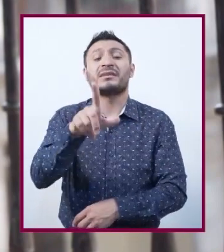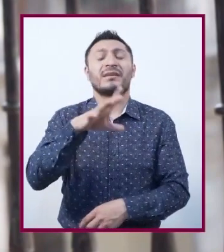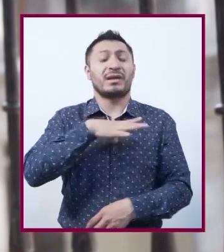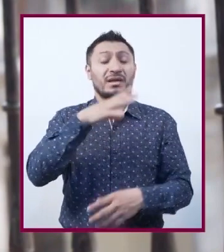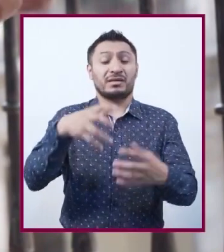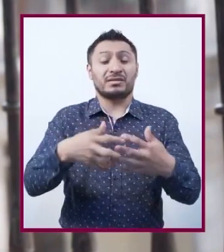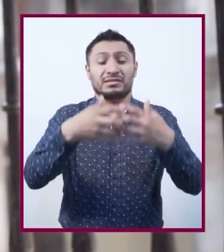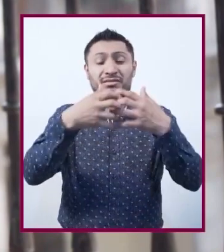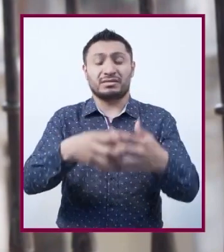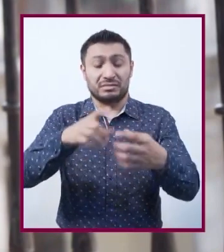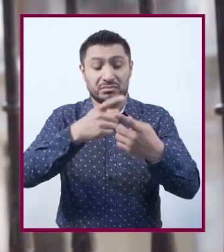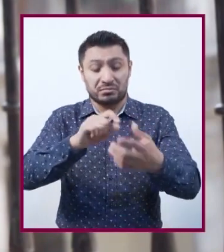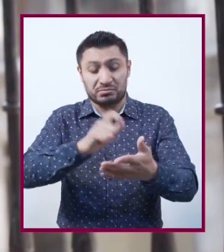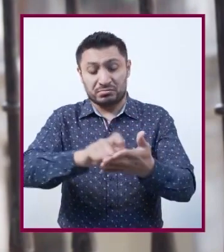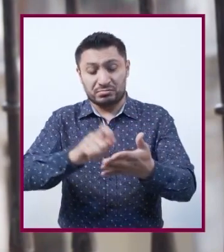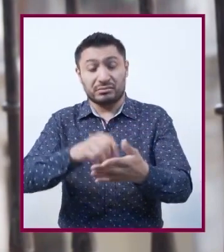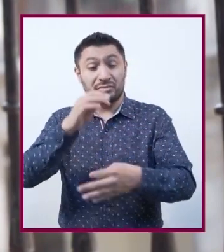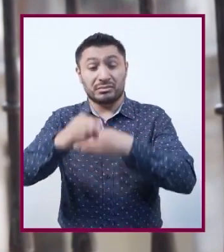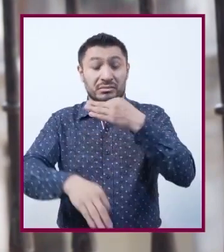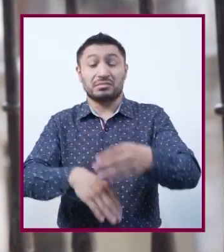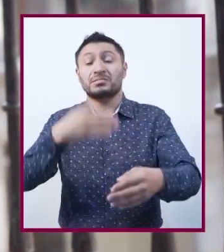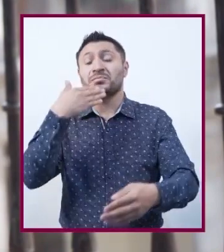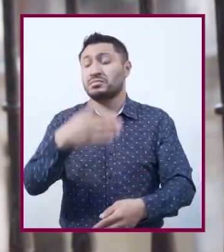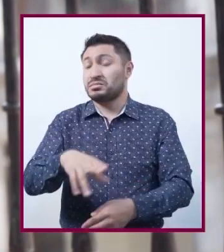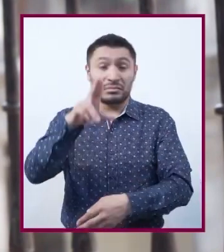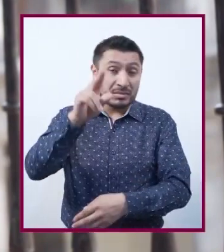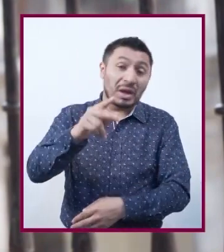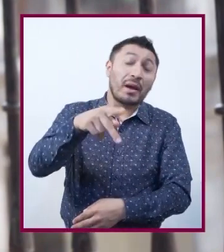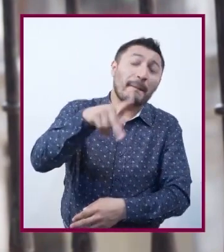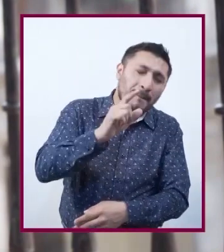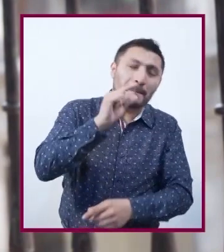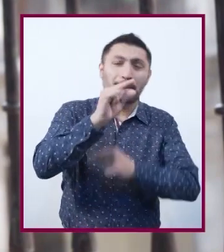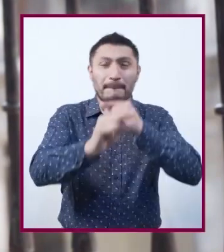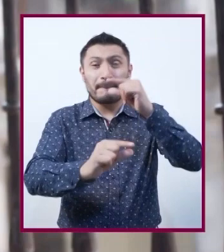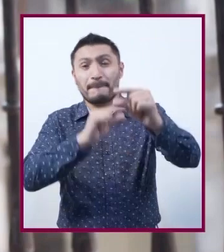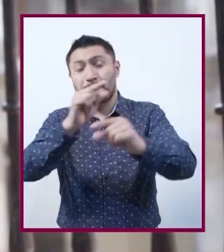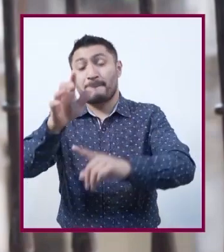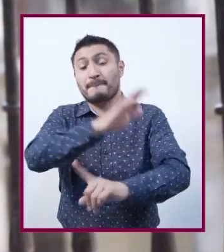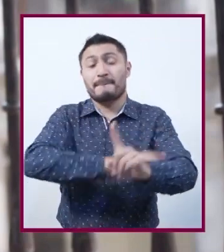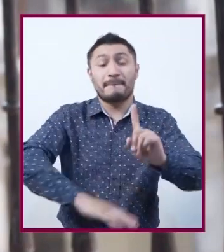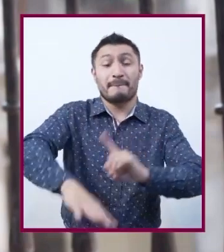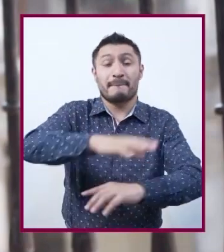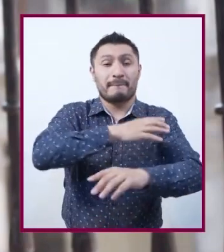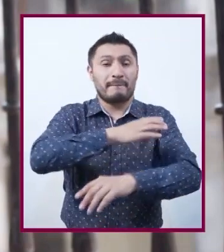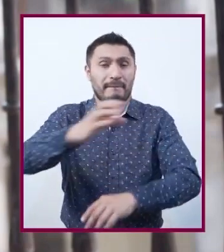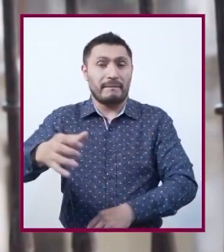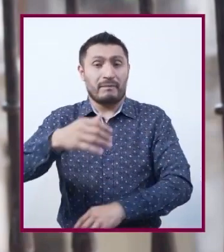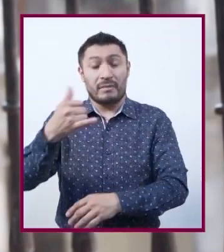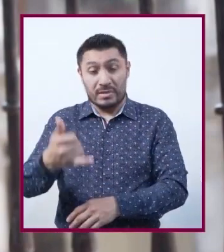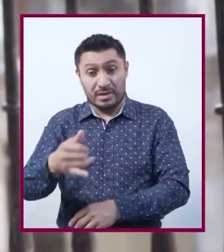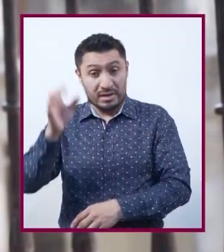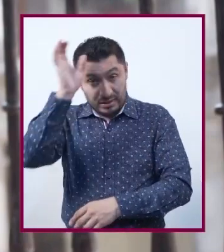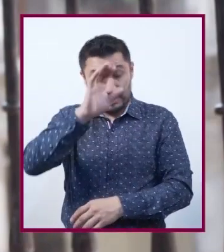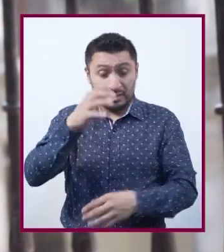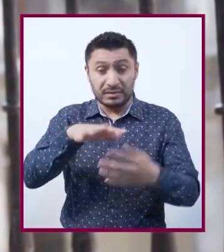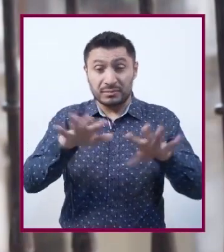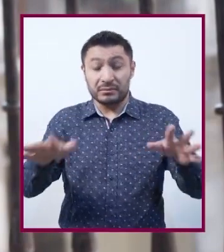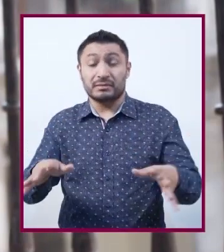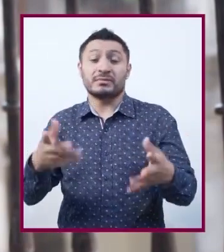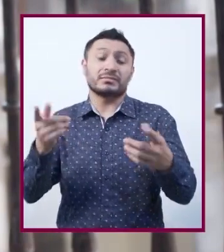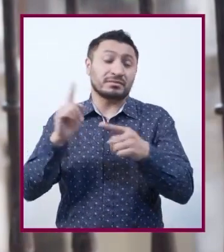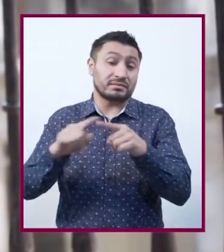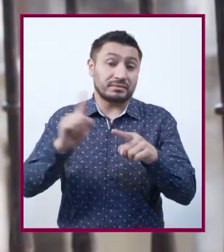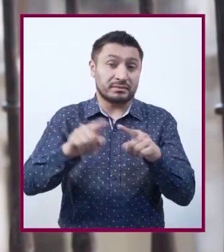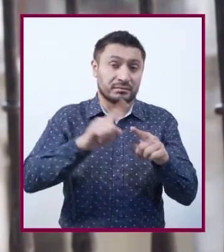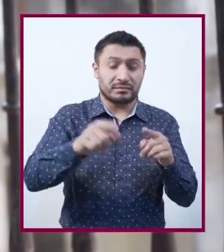en ciencias agropecuarias se hace un sistema que no se desarrolla mucho, pero empieza a tener influencia en el medio rural, y